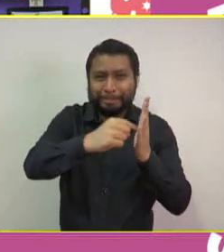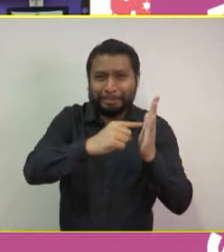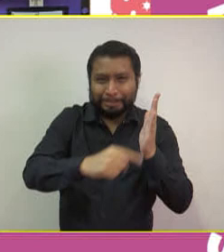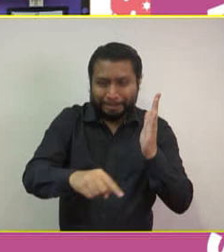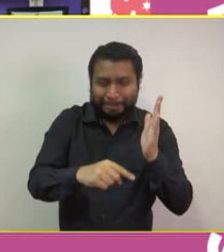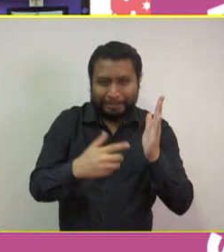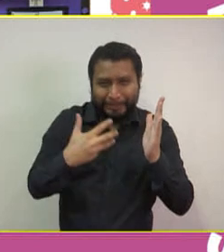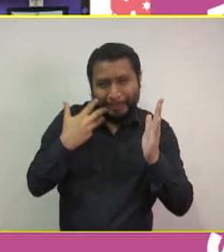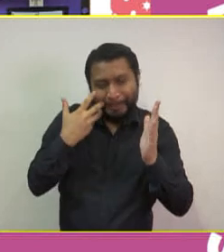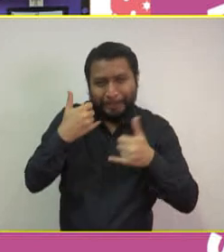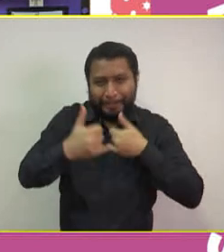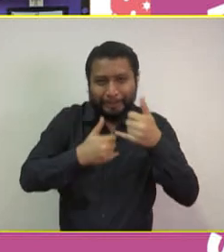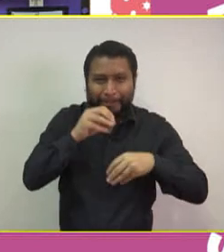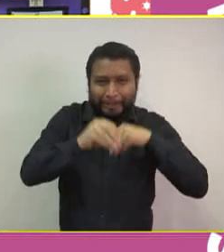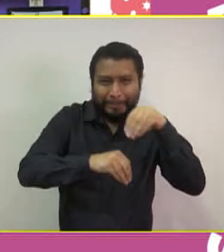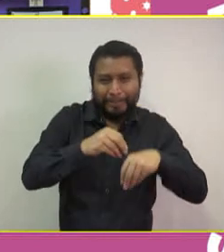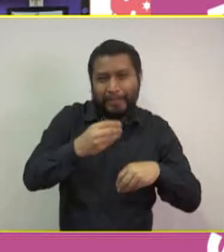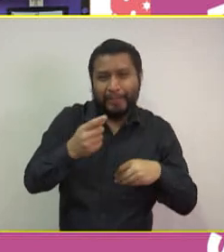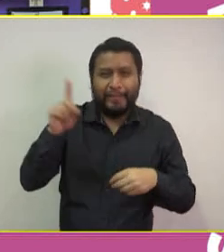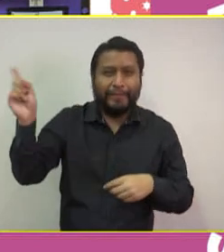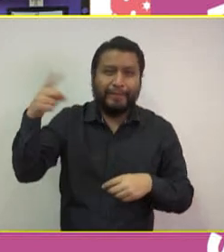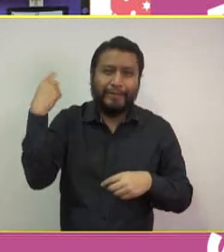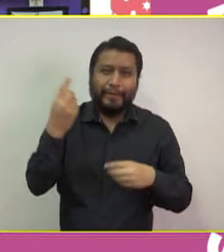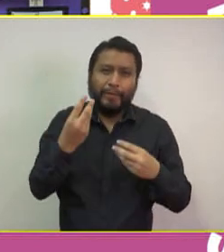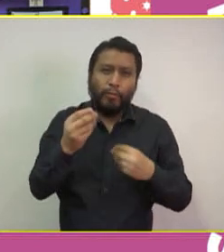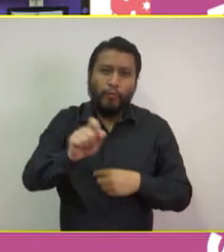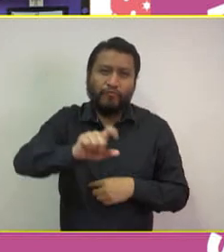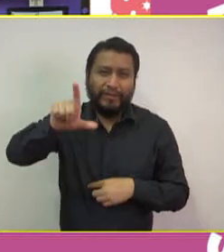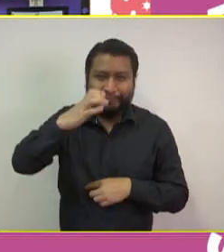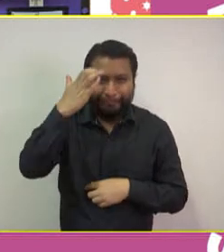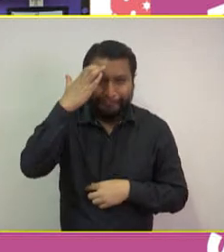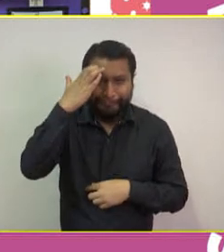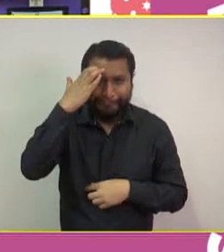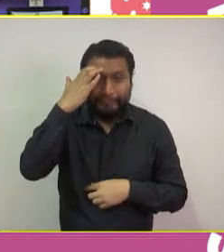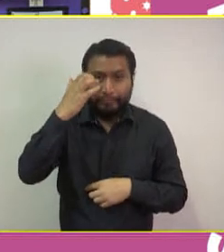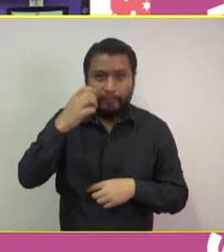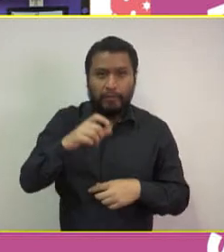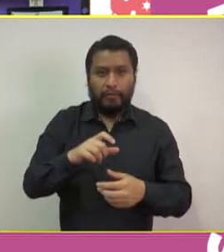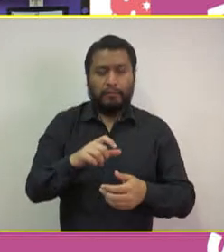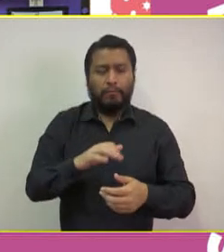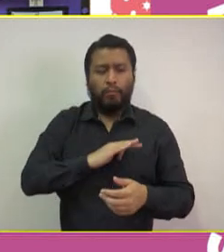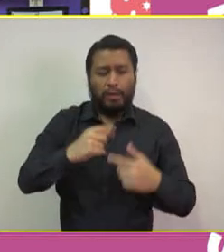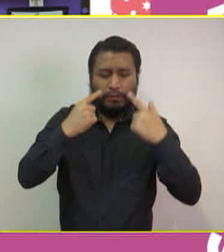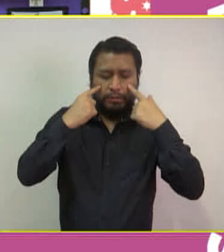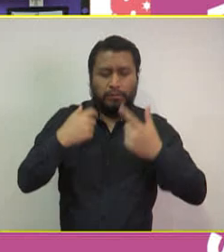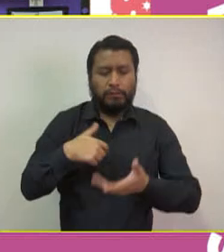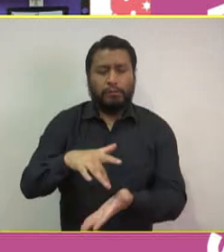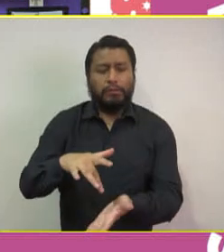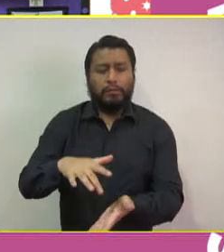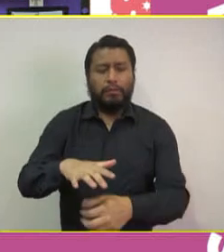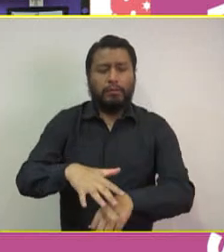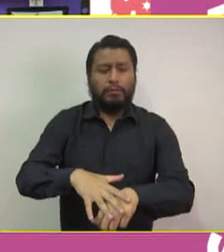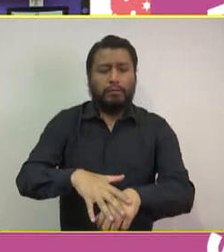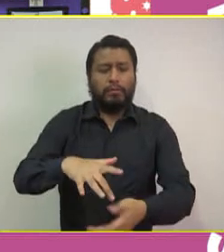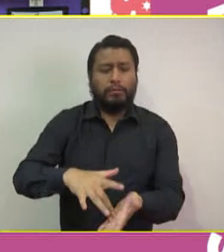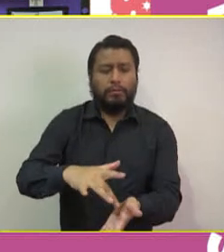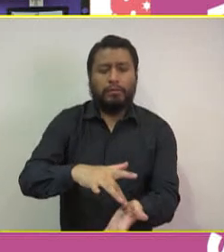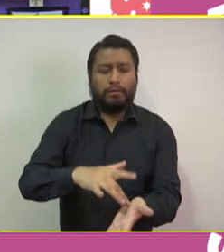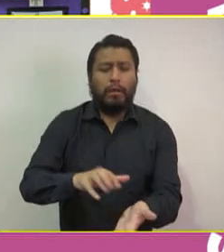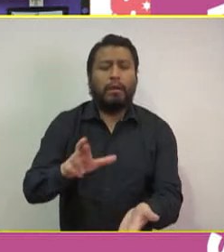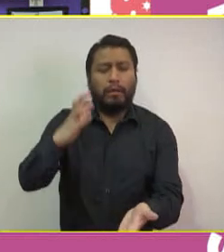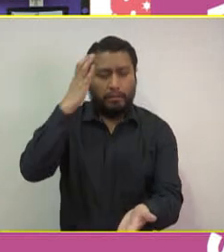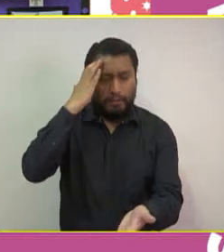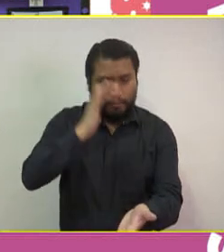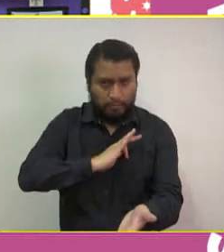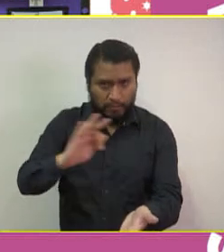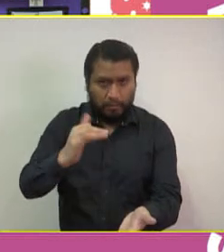hápticamente. Hápticamente quiere decir que esto a través del tacto, para reconocer las formas a través del tacto. Tenemos elementos visuales